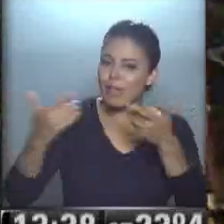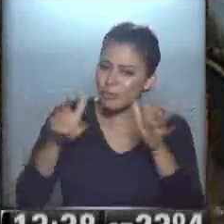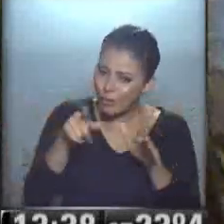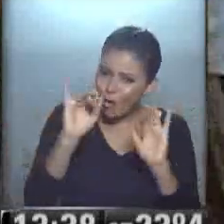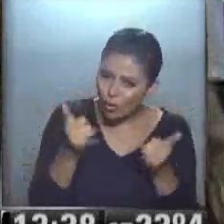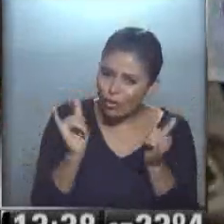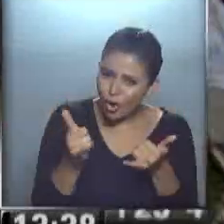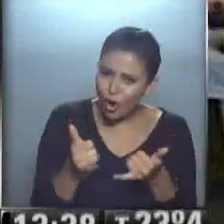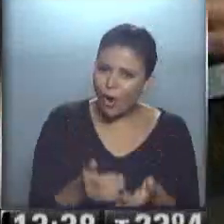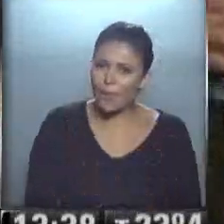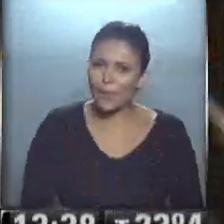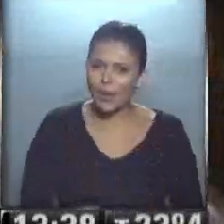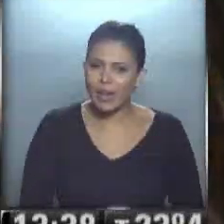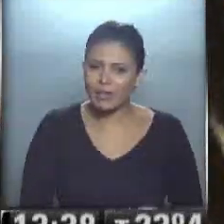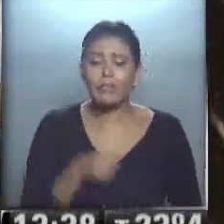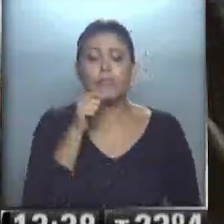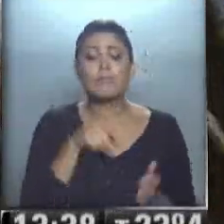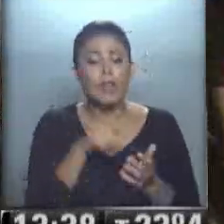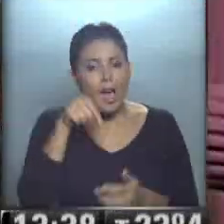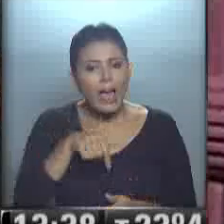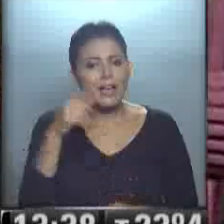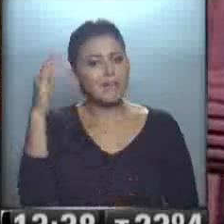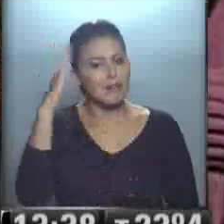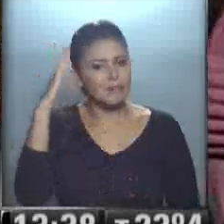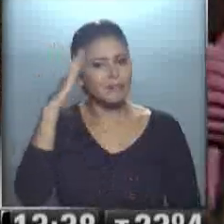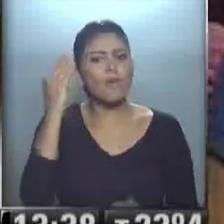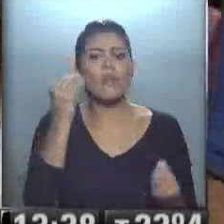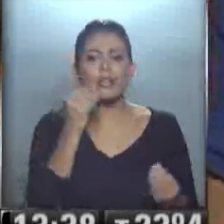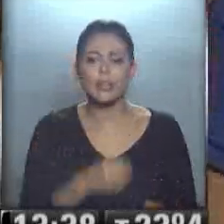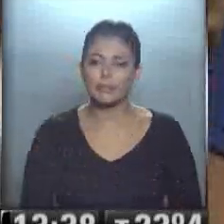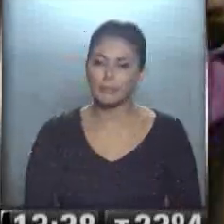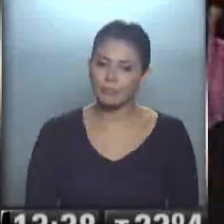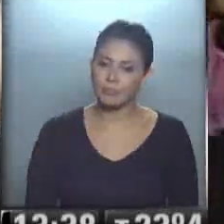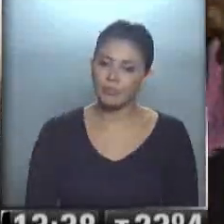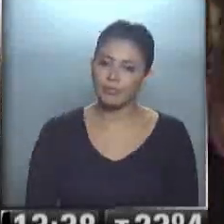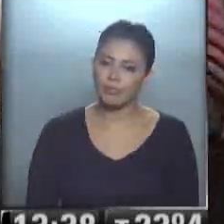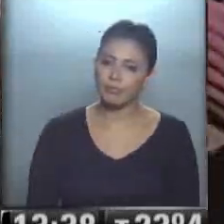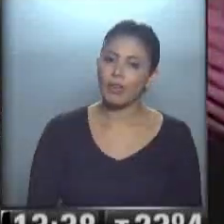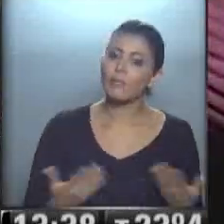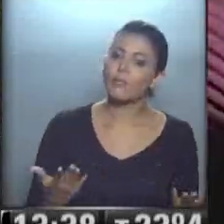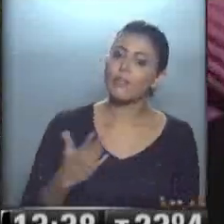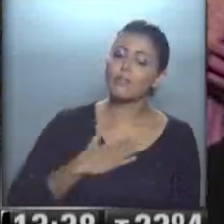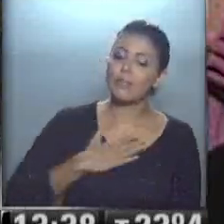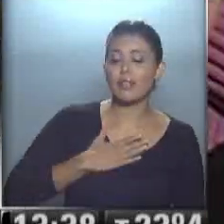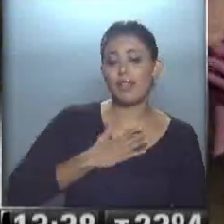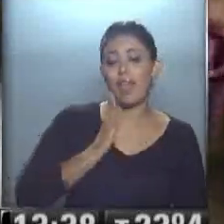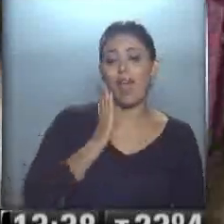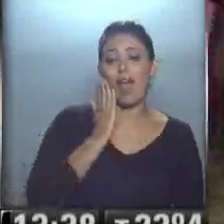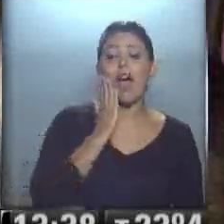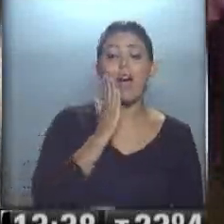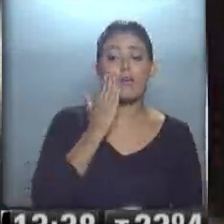muy joven, pero estás aquí para ejercitar la memoria. ¿Por qué? Por mi abuelo,